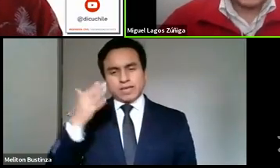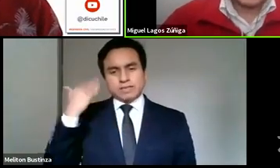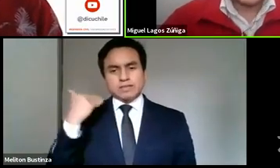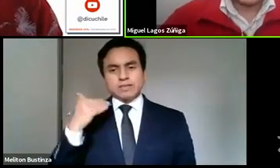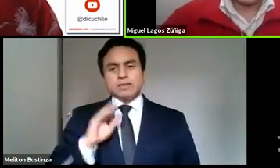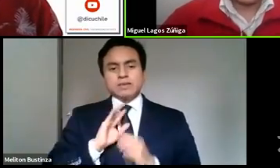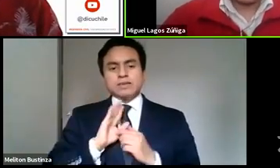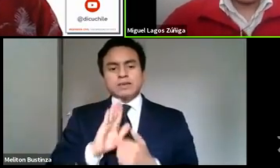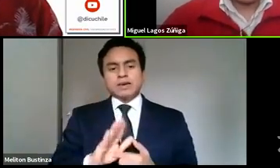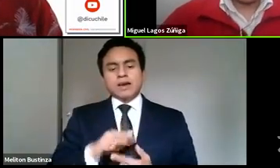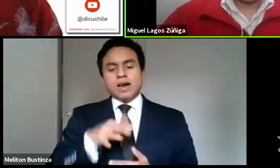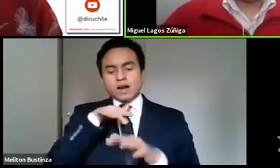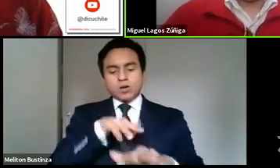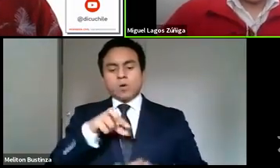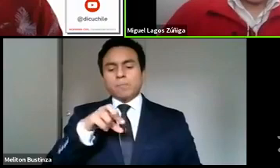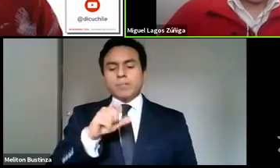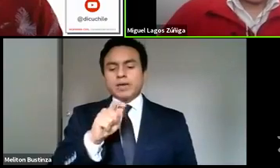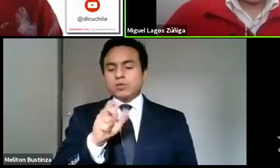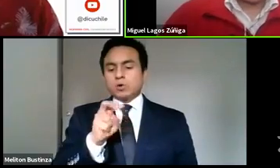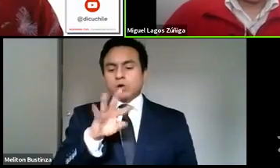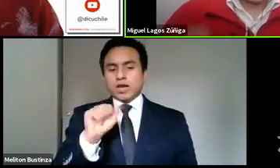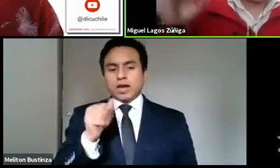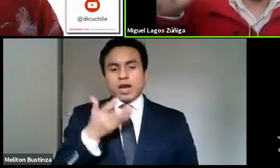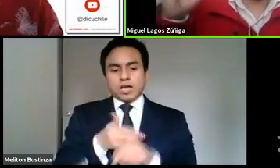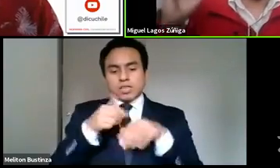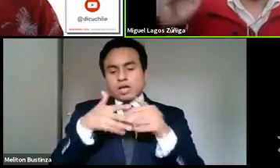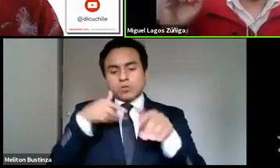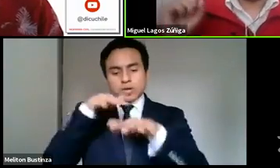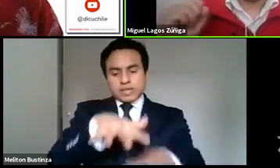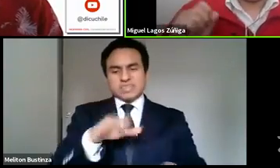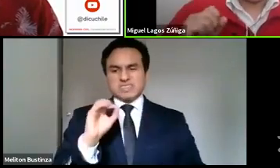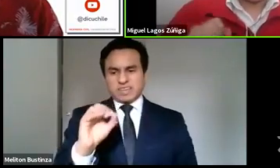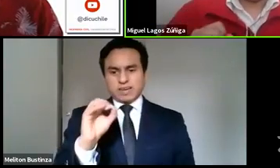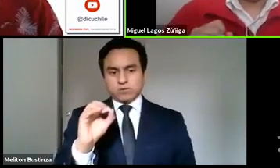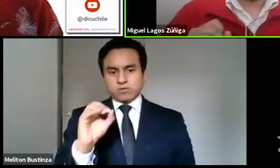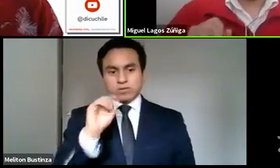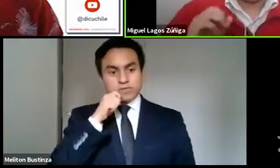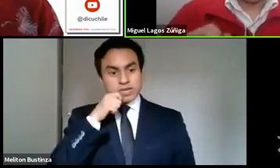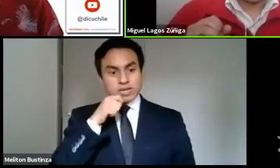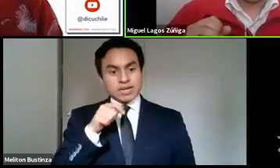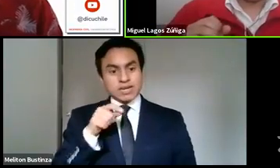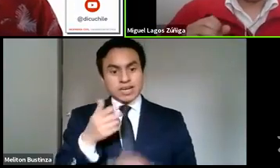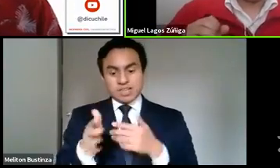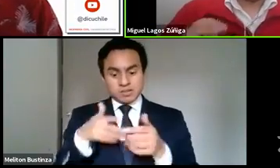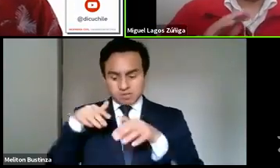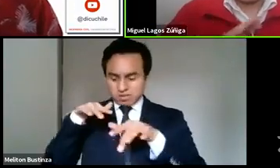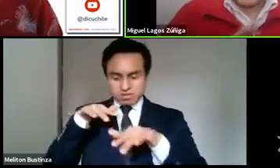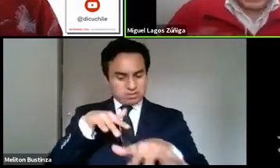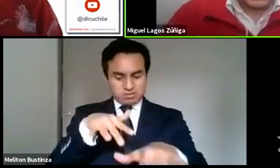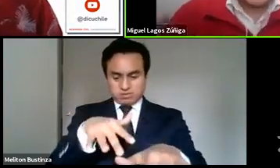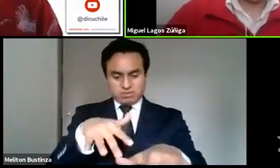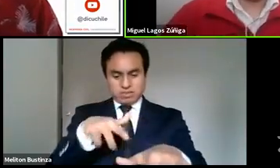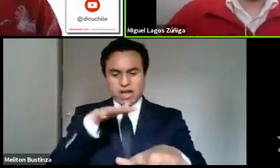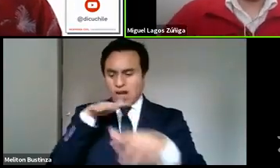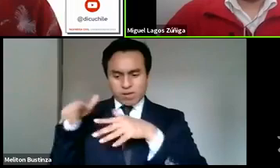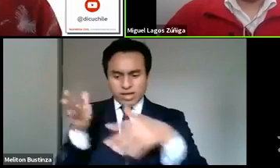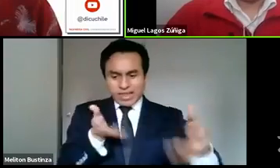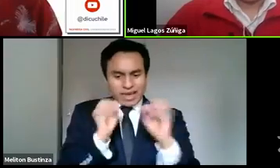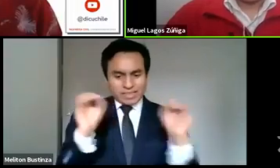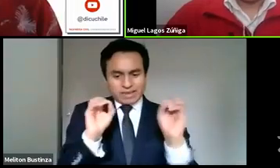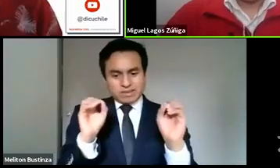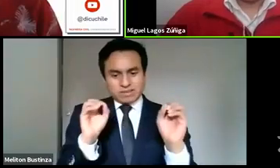cuenca del río Petorca tenía escurrimiento natural cero. Es decir, decía que naturalmente no pasaba agua por